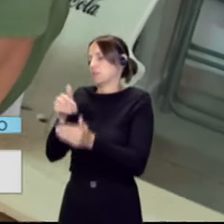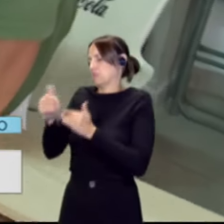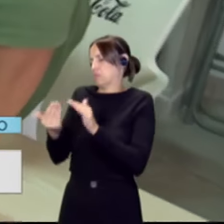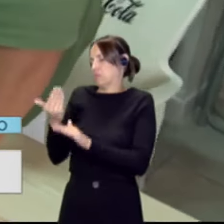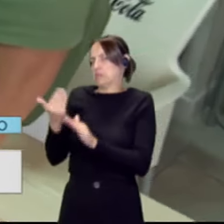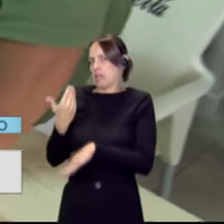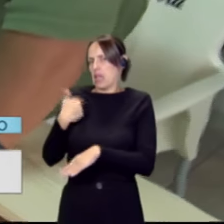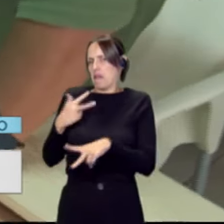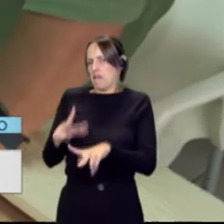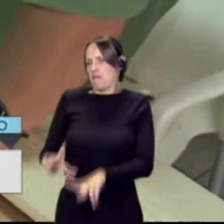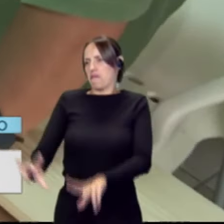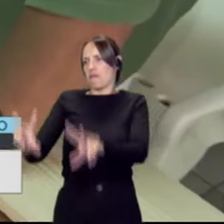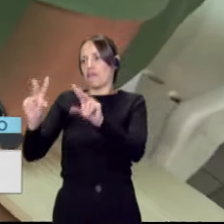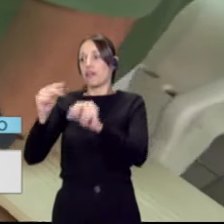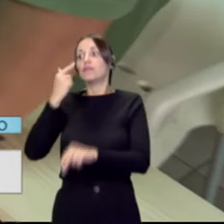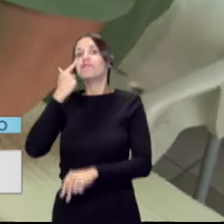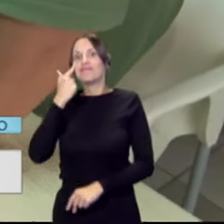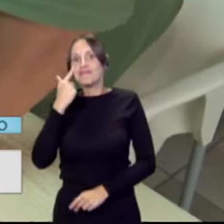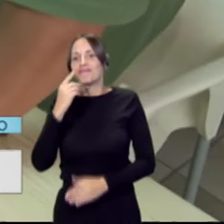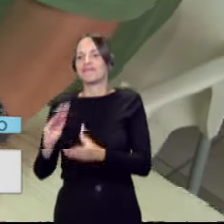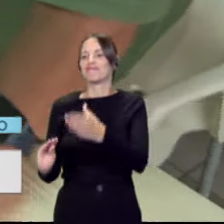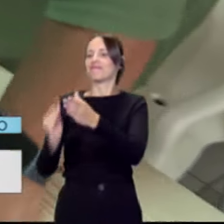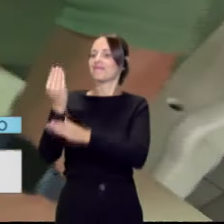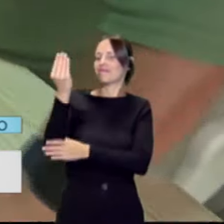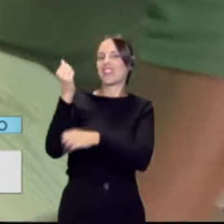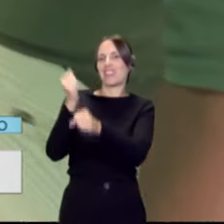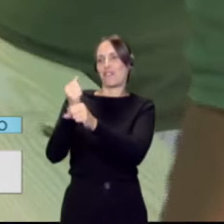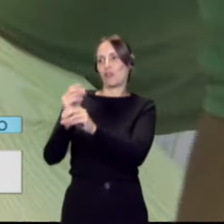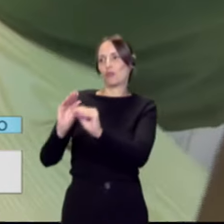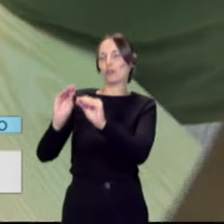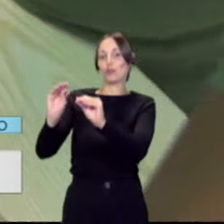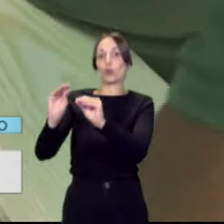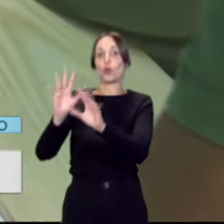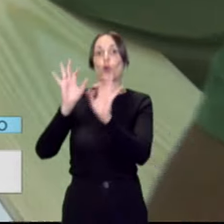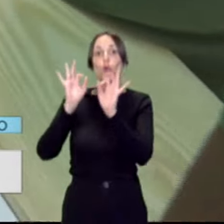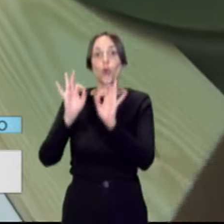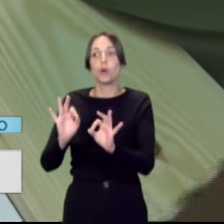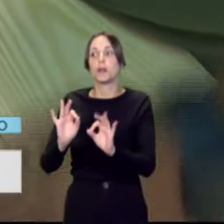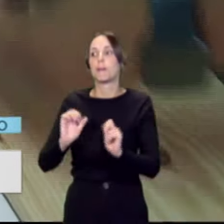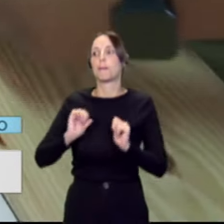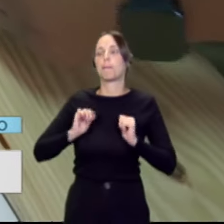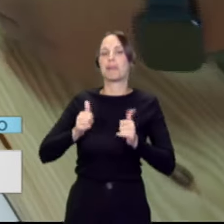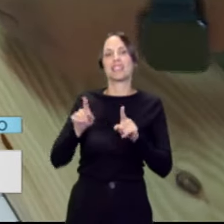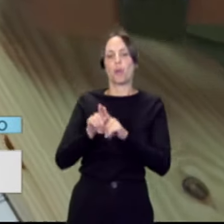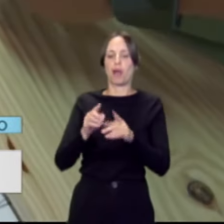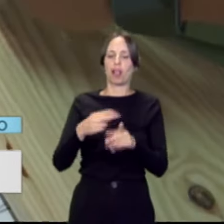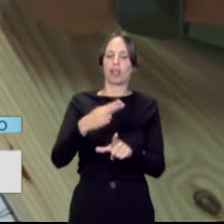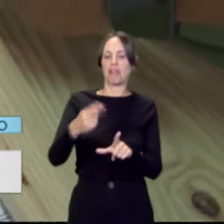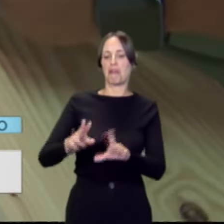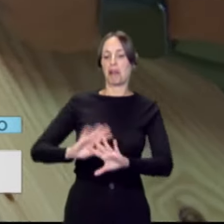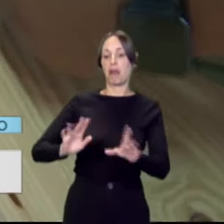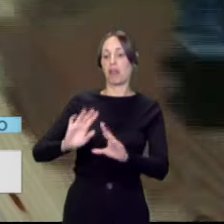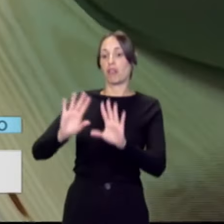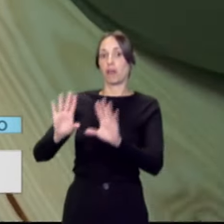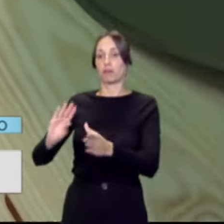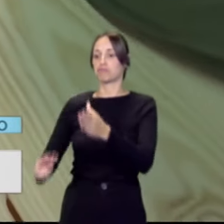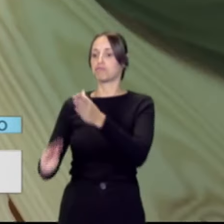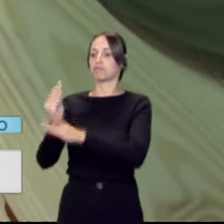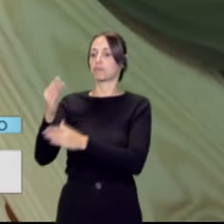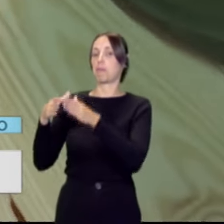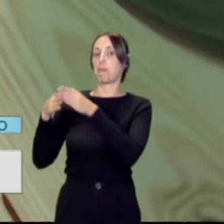tendrán terminada y verán el fruto del trabajo que están haciendo aquí, que empieza al principio con unas rayas y luego acaba con su barco, como tenemos ahí las